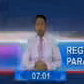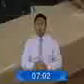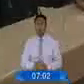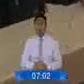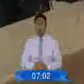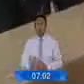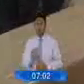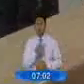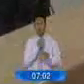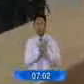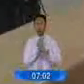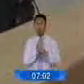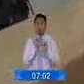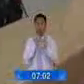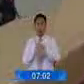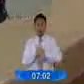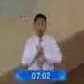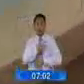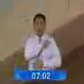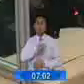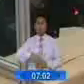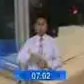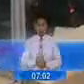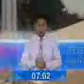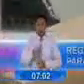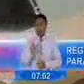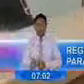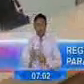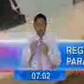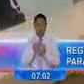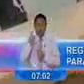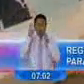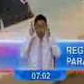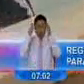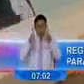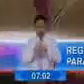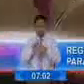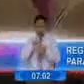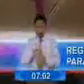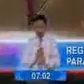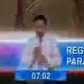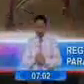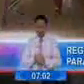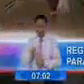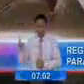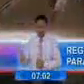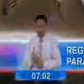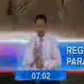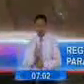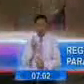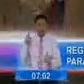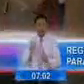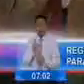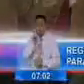www.registrocivil.gov.es. El turno es gratuito y personal. Los ciudadanos de grupos prioritarios no requieren cita y pueden acercarse